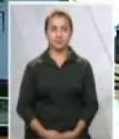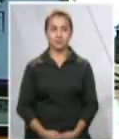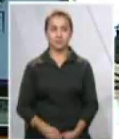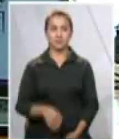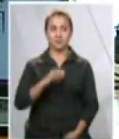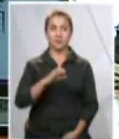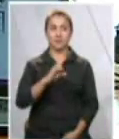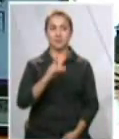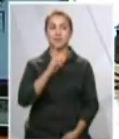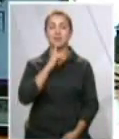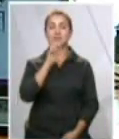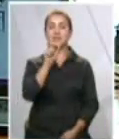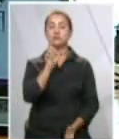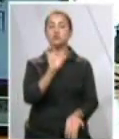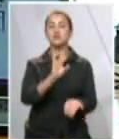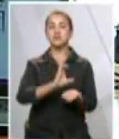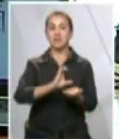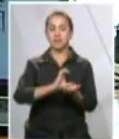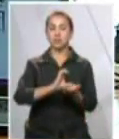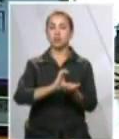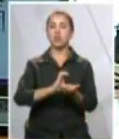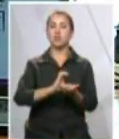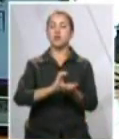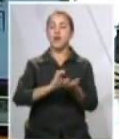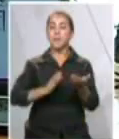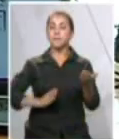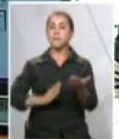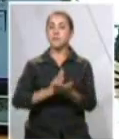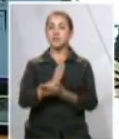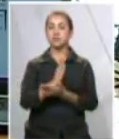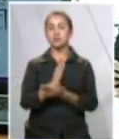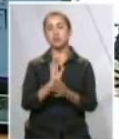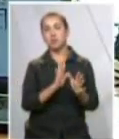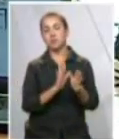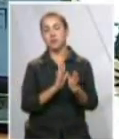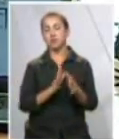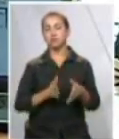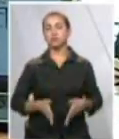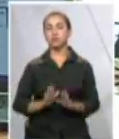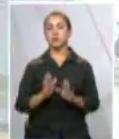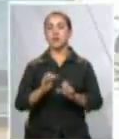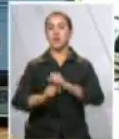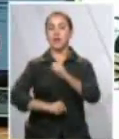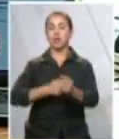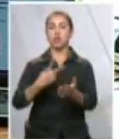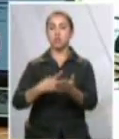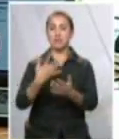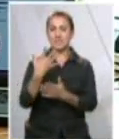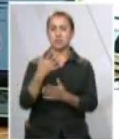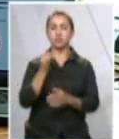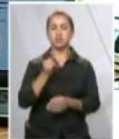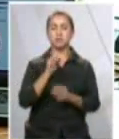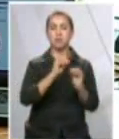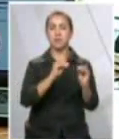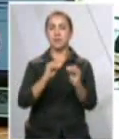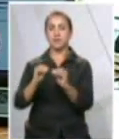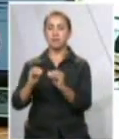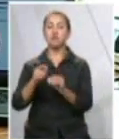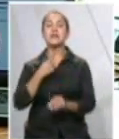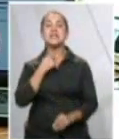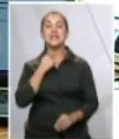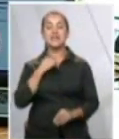CDTUC es un centro que nació formalmente alrededor del año 2005. Siempre ha mantenido su interés